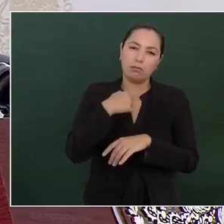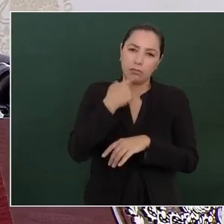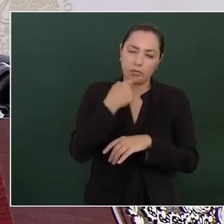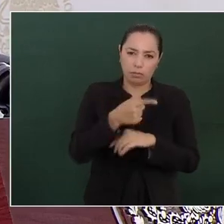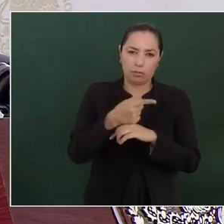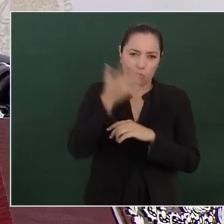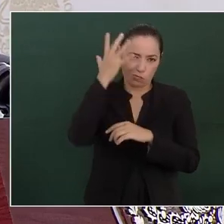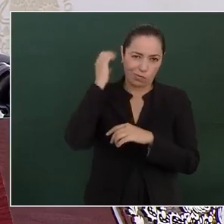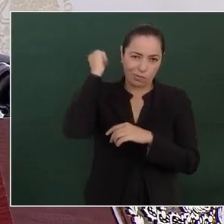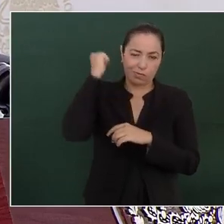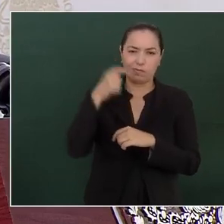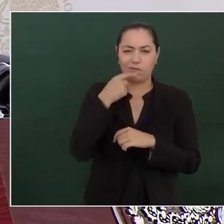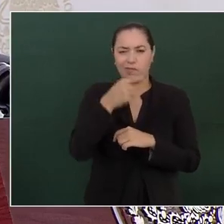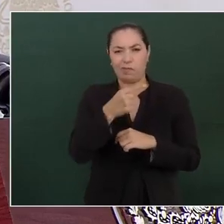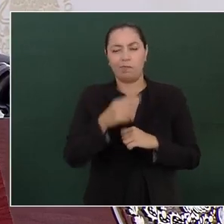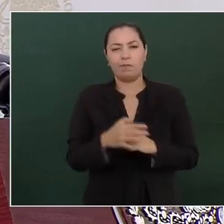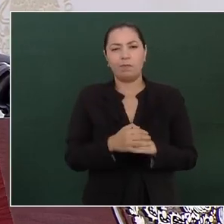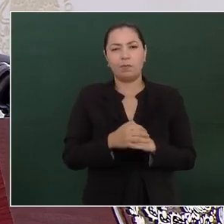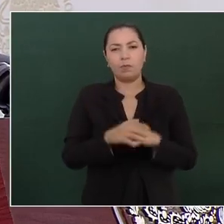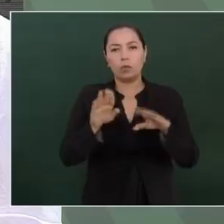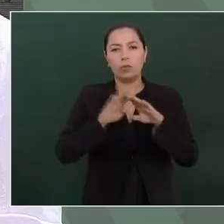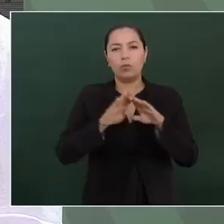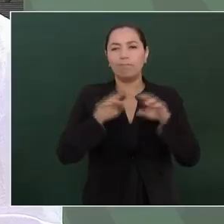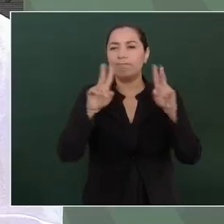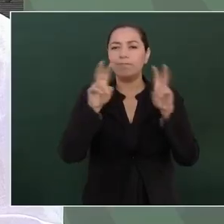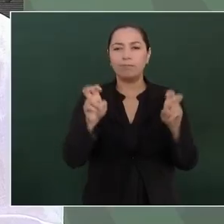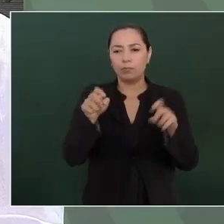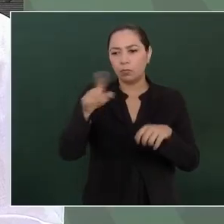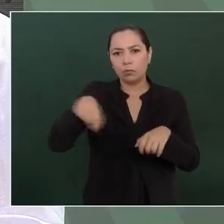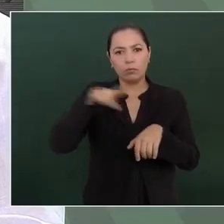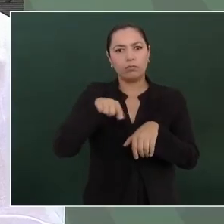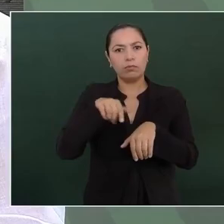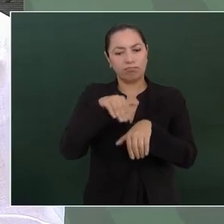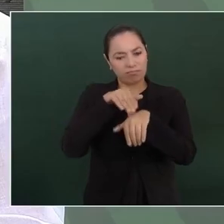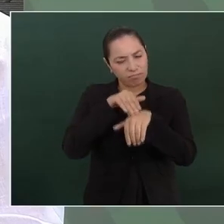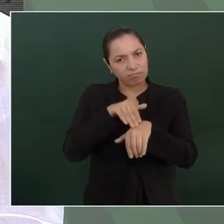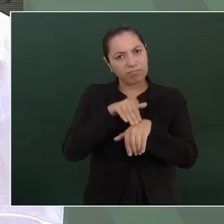siervos de la nación.